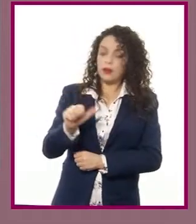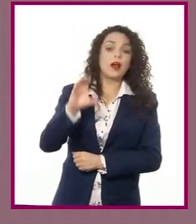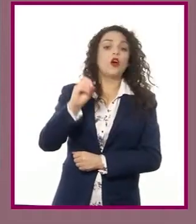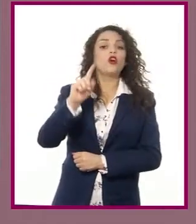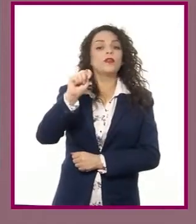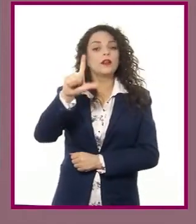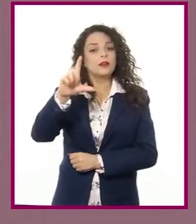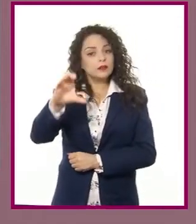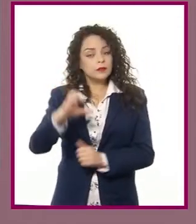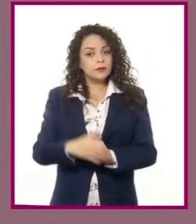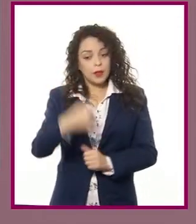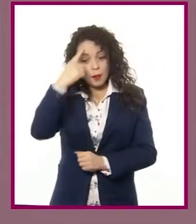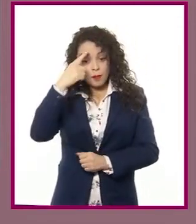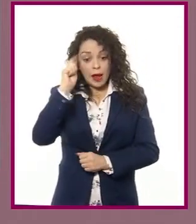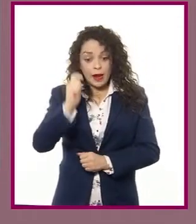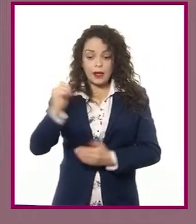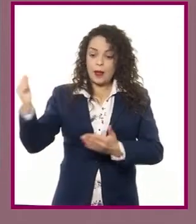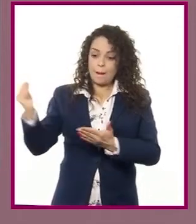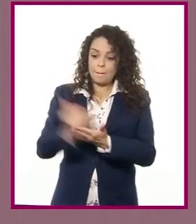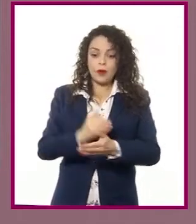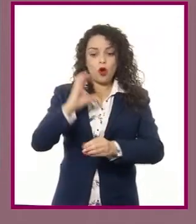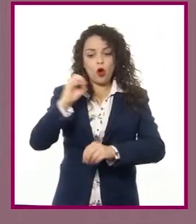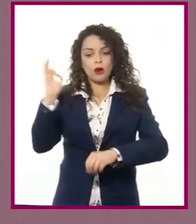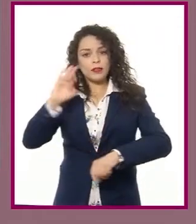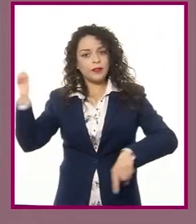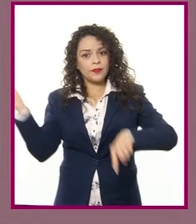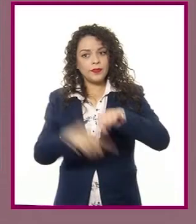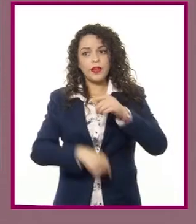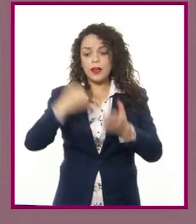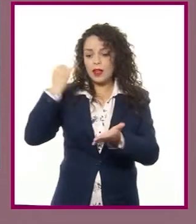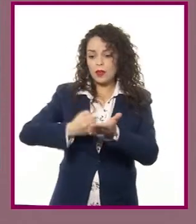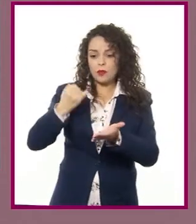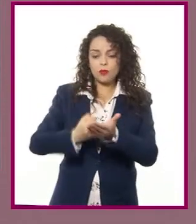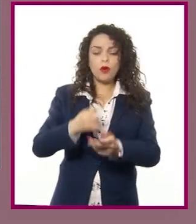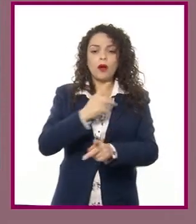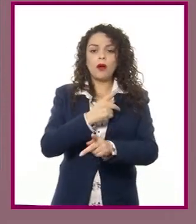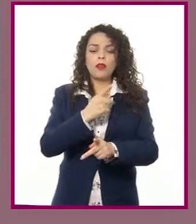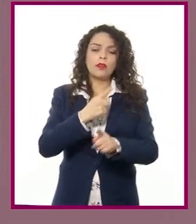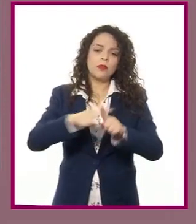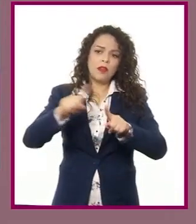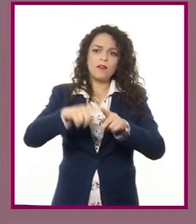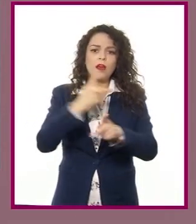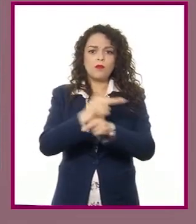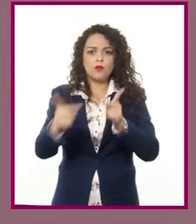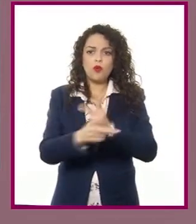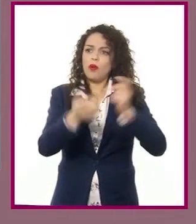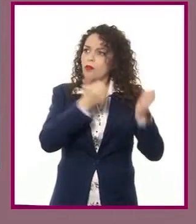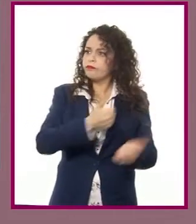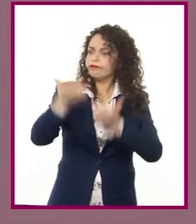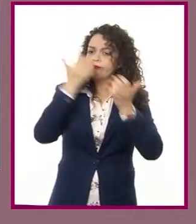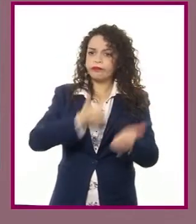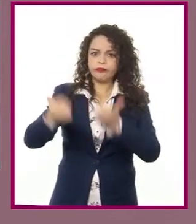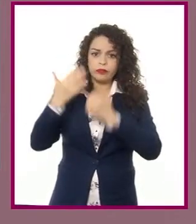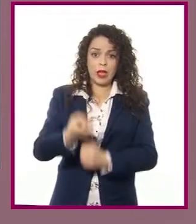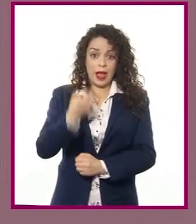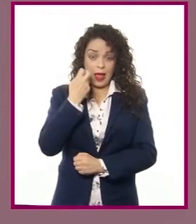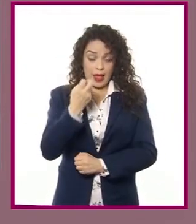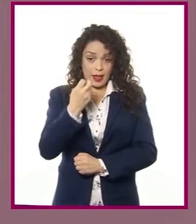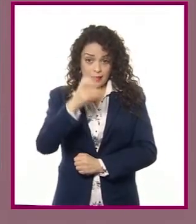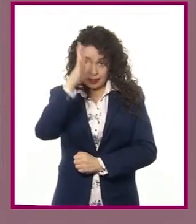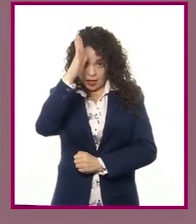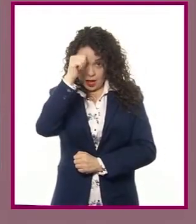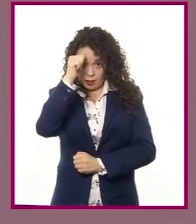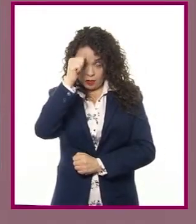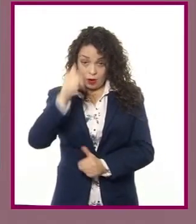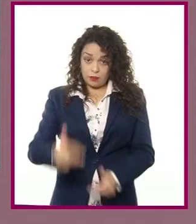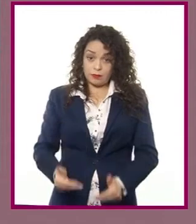comercio que reduzcan o eliminen los impuestos de los productos que exportan. Estos tratados comerciales pueden